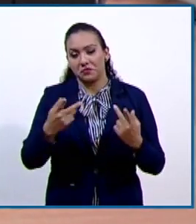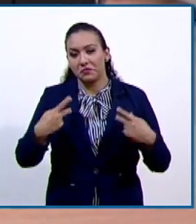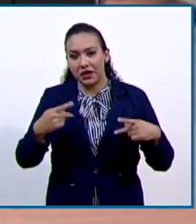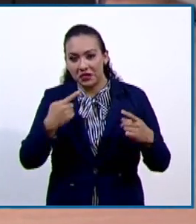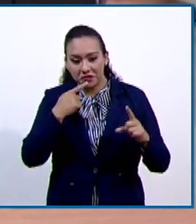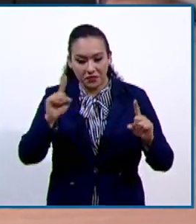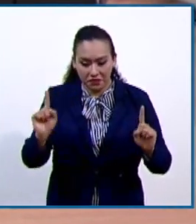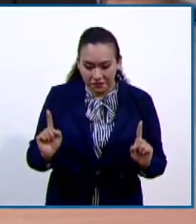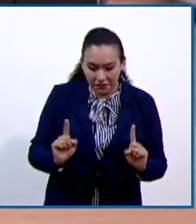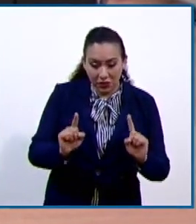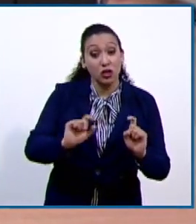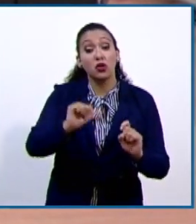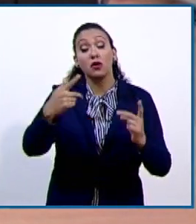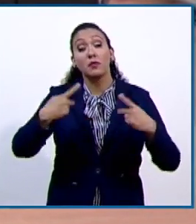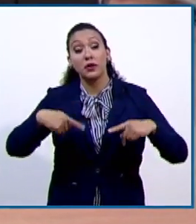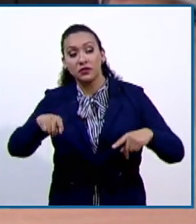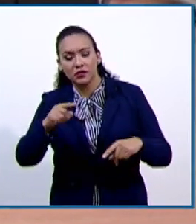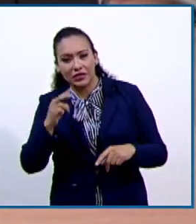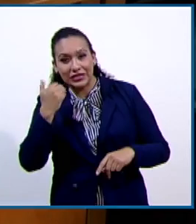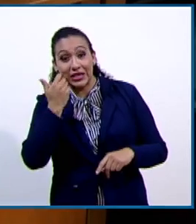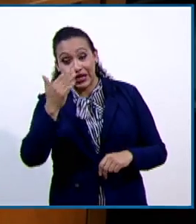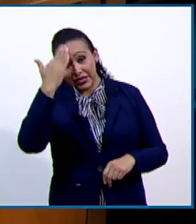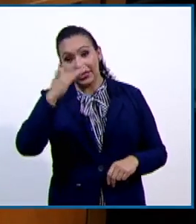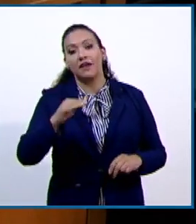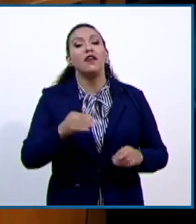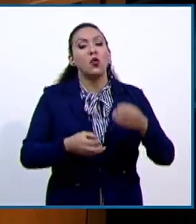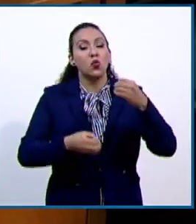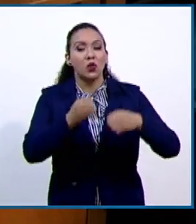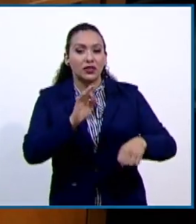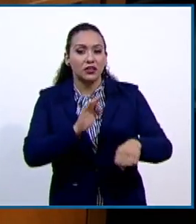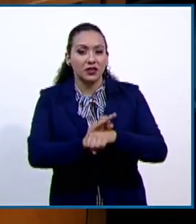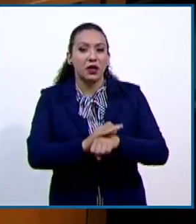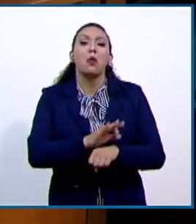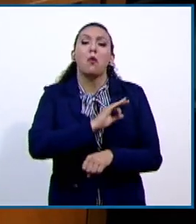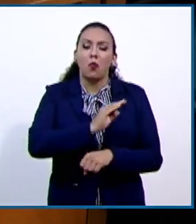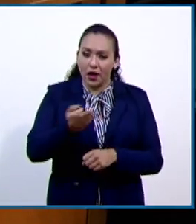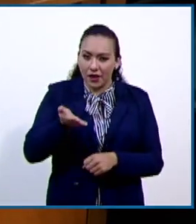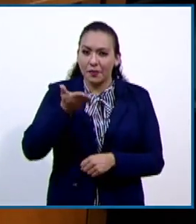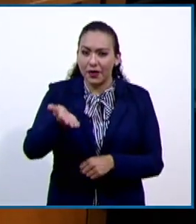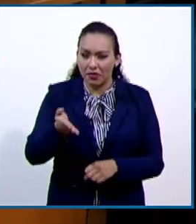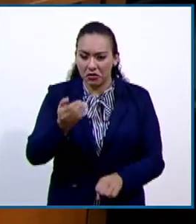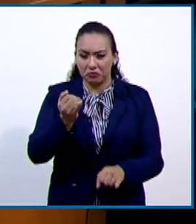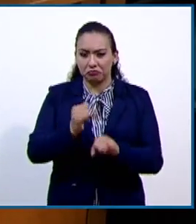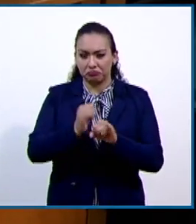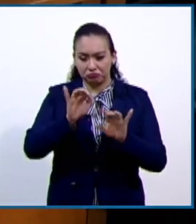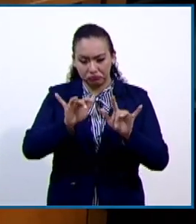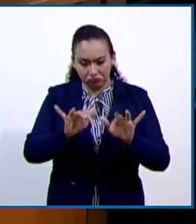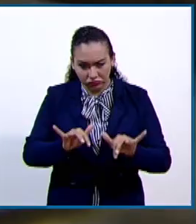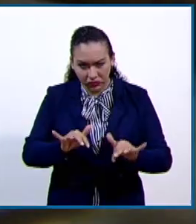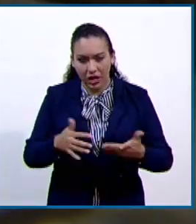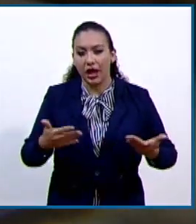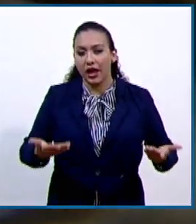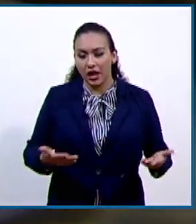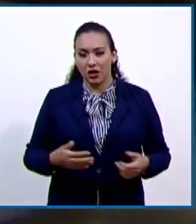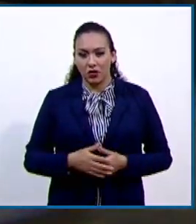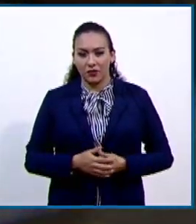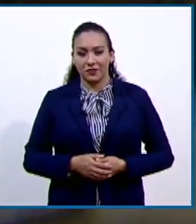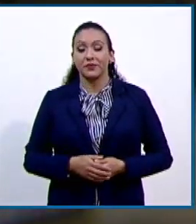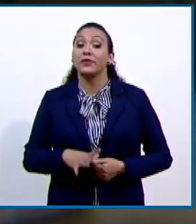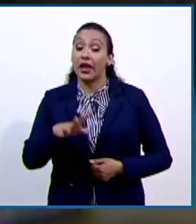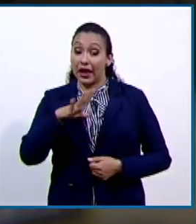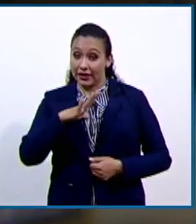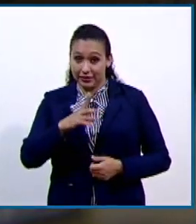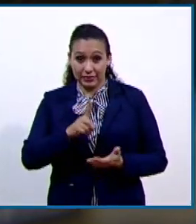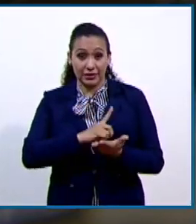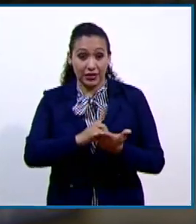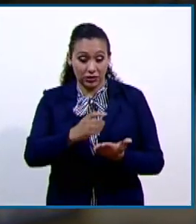y terceras interesadas del juicio de amparo elegir la vía electrónica, por lo que al hacerlo asume los derechos y obligaciones